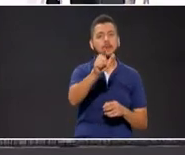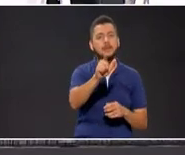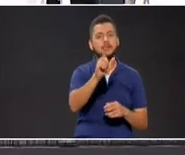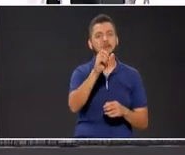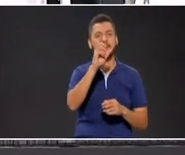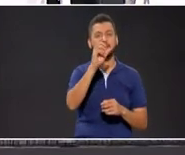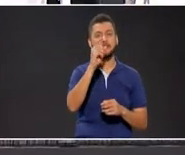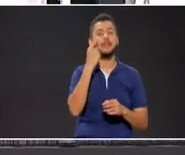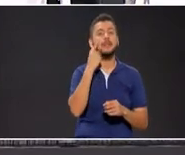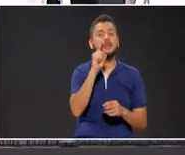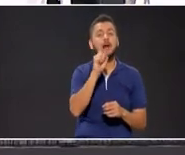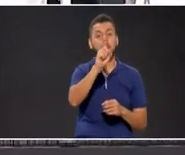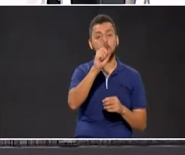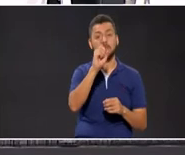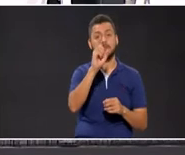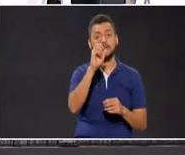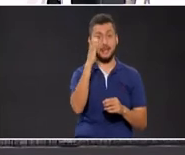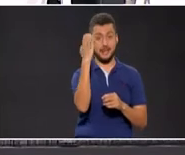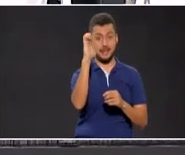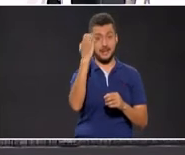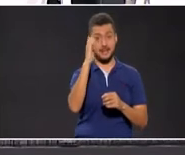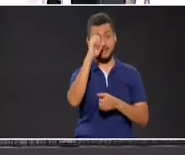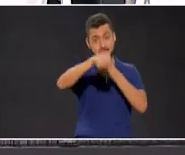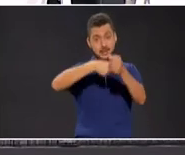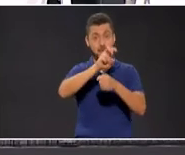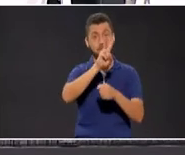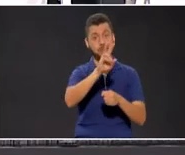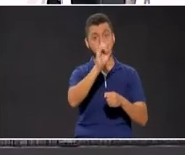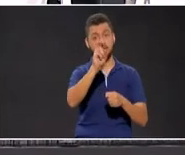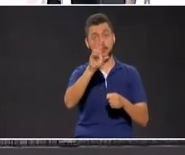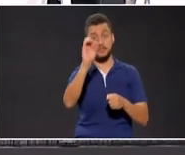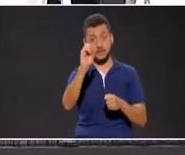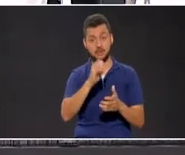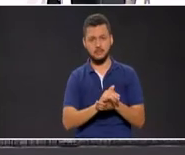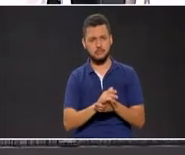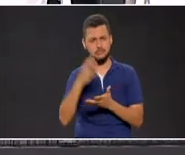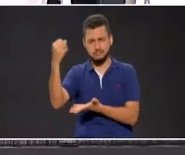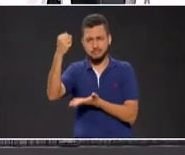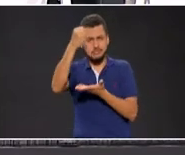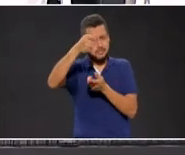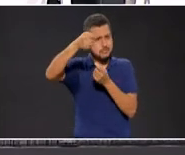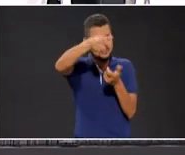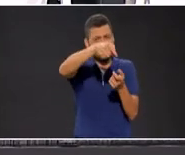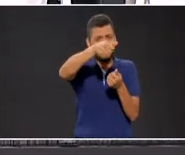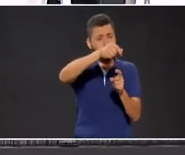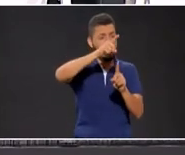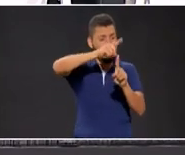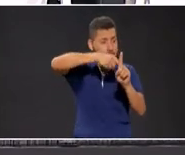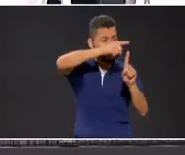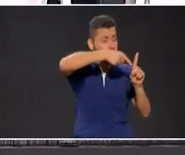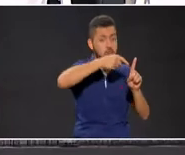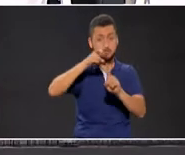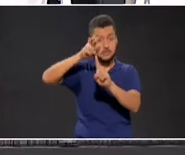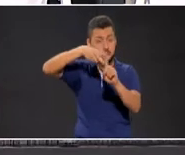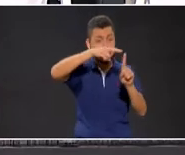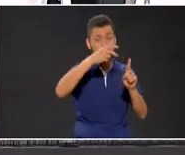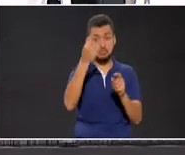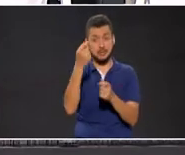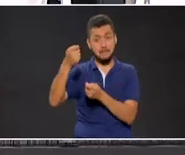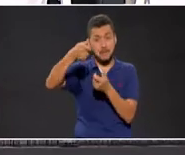estableceré unos 150.000 dos cada dos meses no hay ni tampoco salario cada dos meses no señor un salario